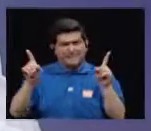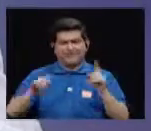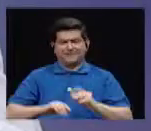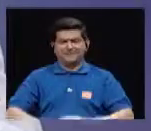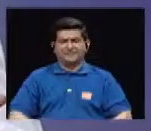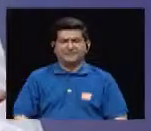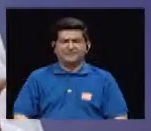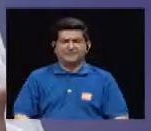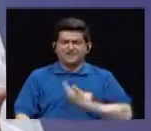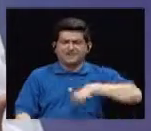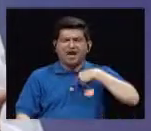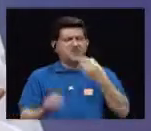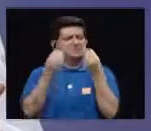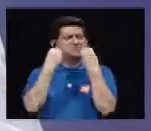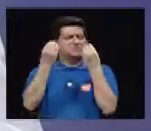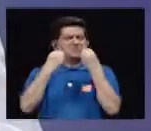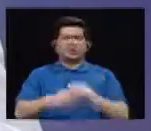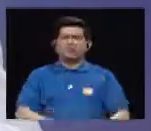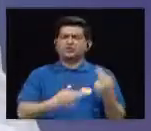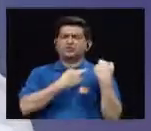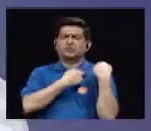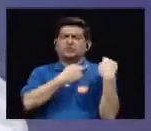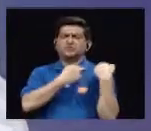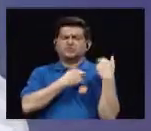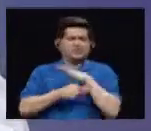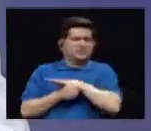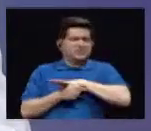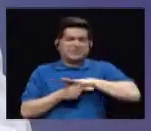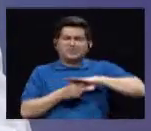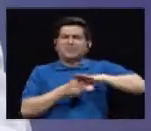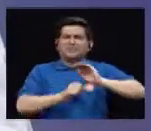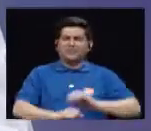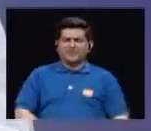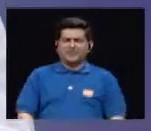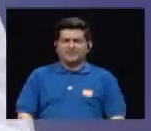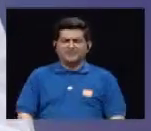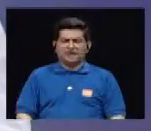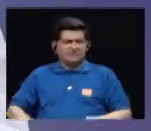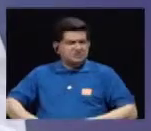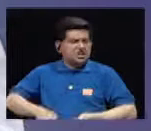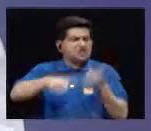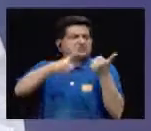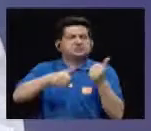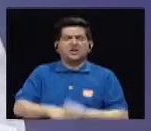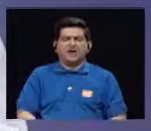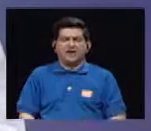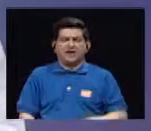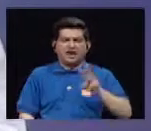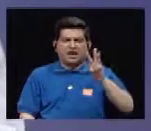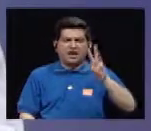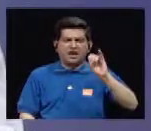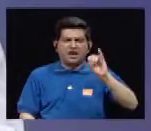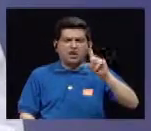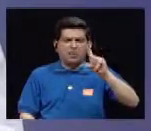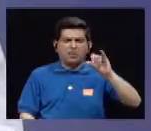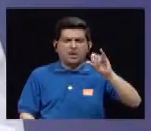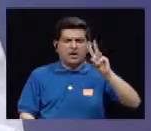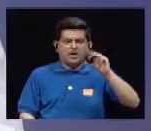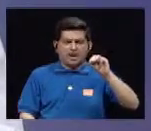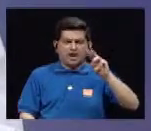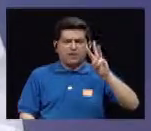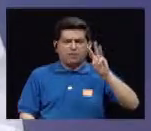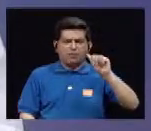es que nos han enseñado de que la responsabilidad absoluta de haber expulsado, digamos, a William Walker de